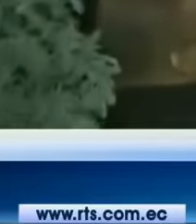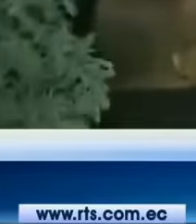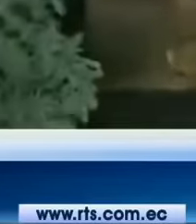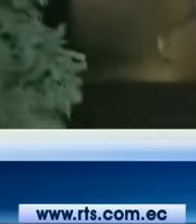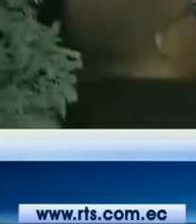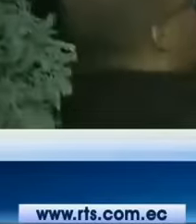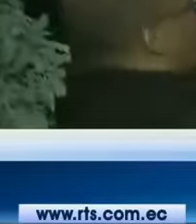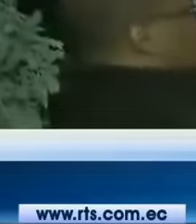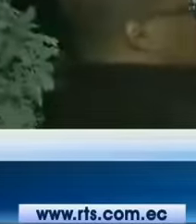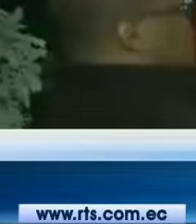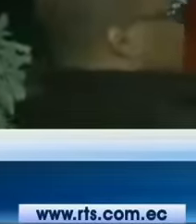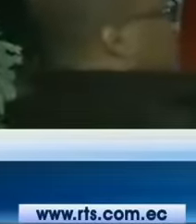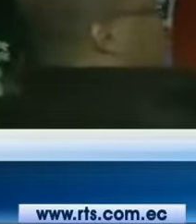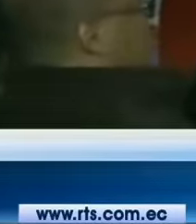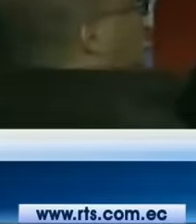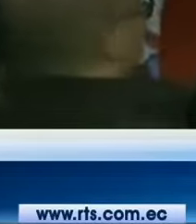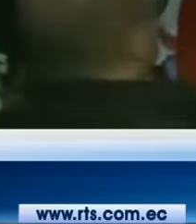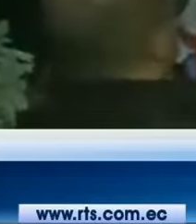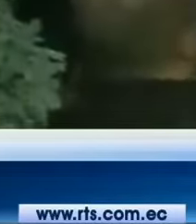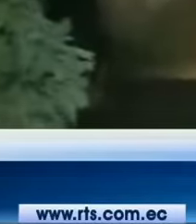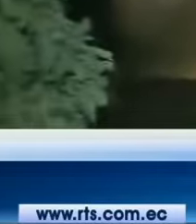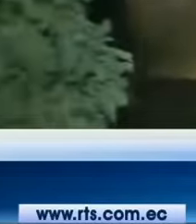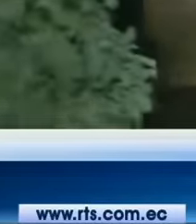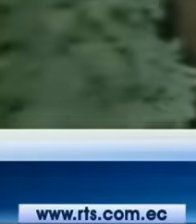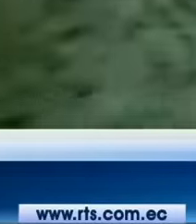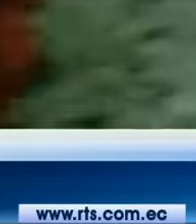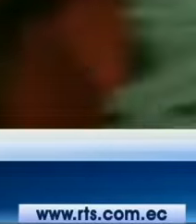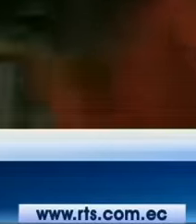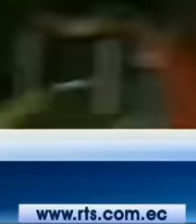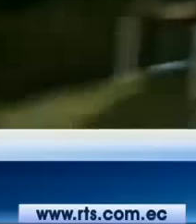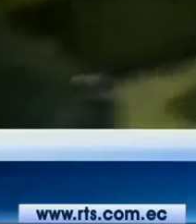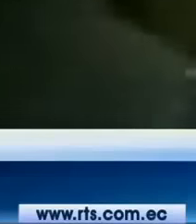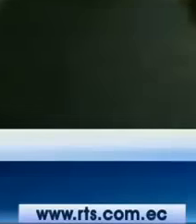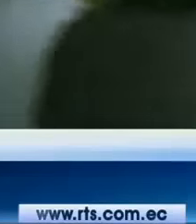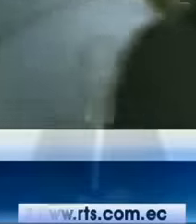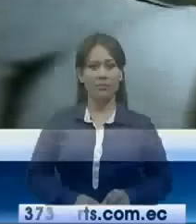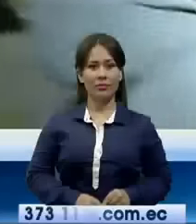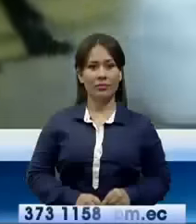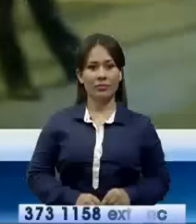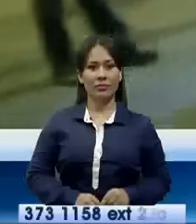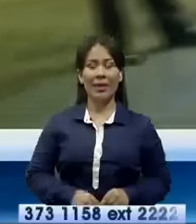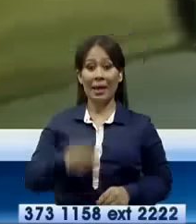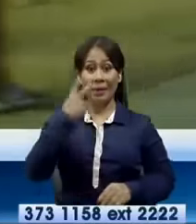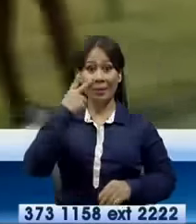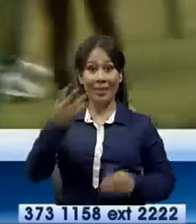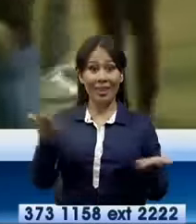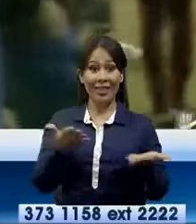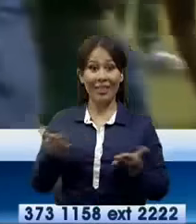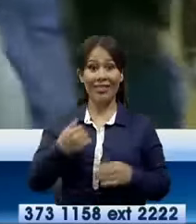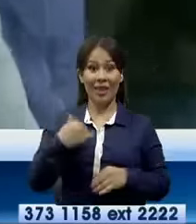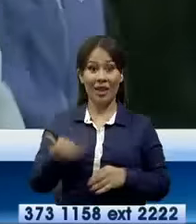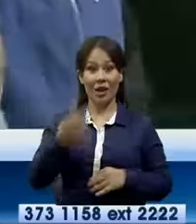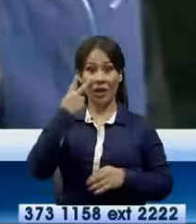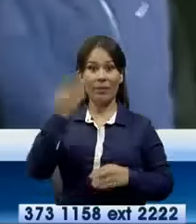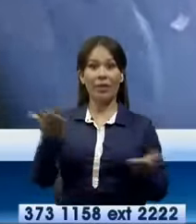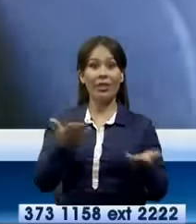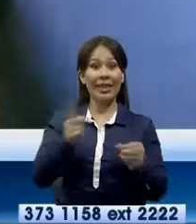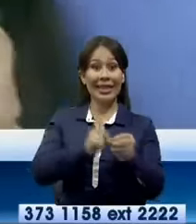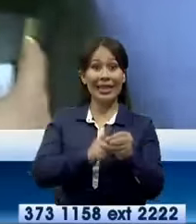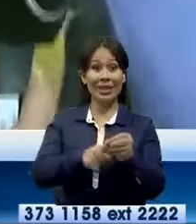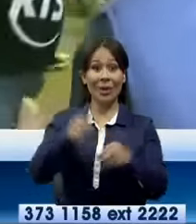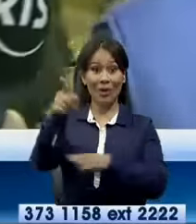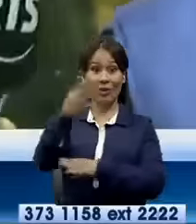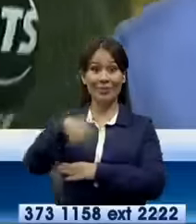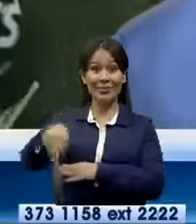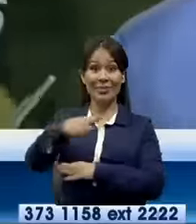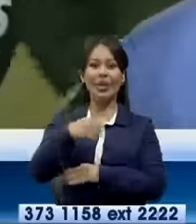vamos a conversar, vamos a ver las reacciones sobre este encuentro. Muy buenas noches, caballero, estamos en vivo y en directo. Cuéntenme, ¿cuál es la expectativa